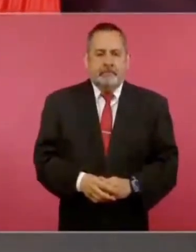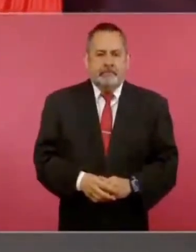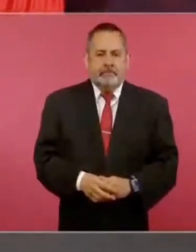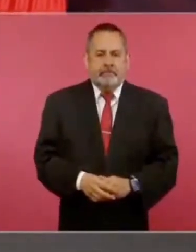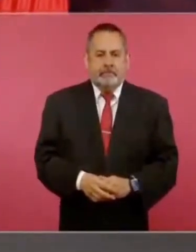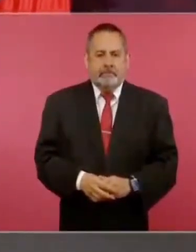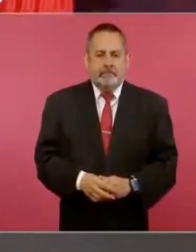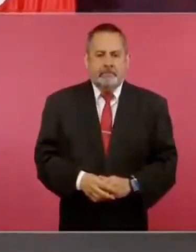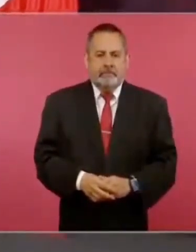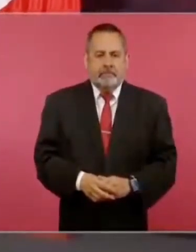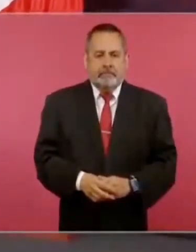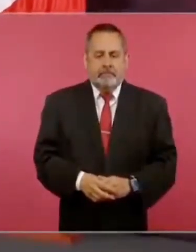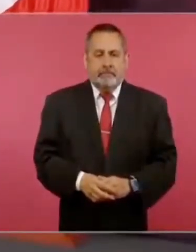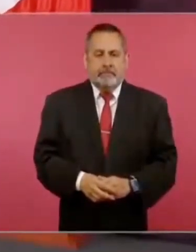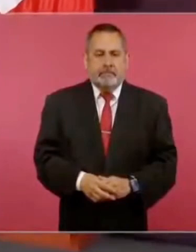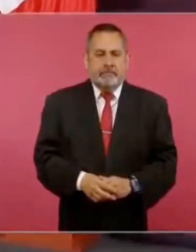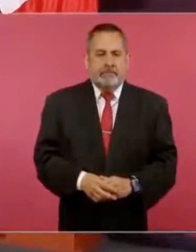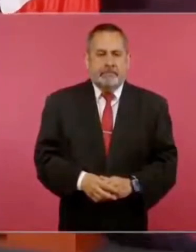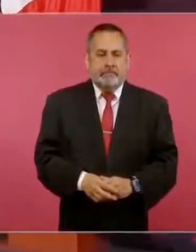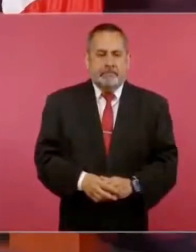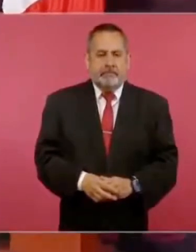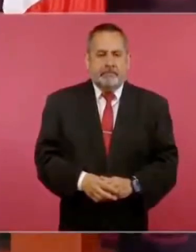desechar y